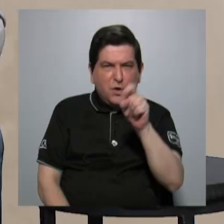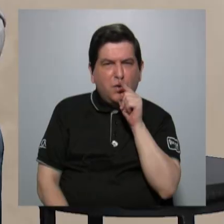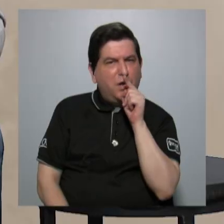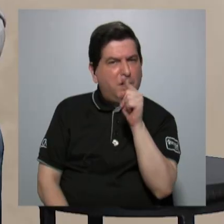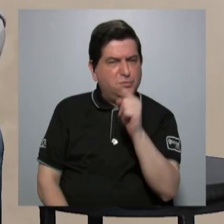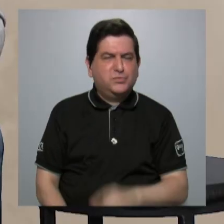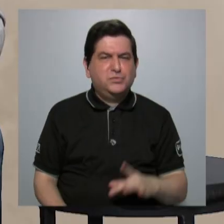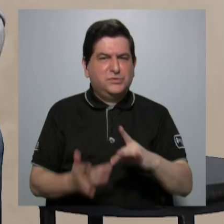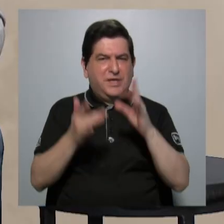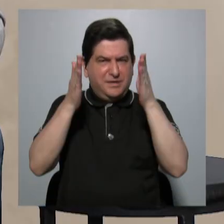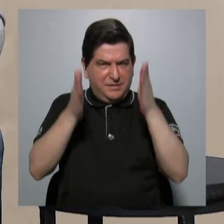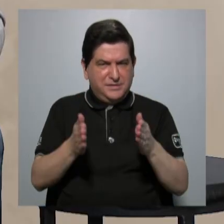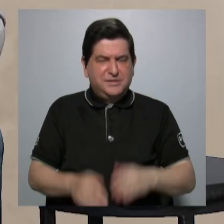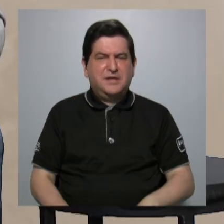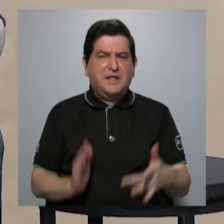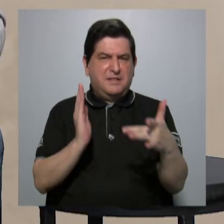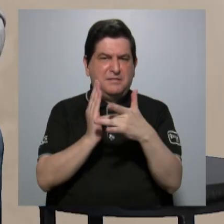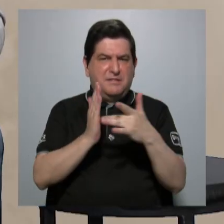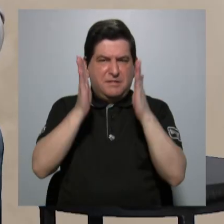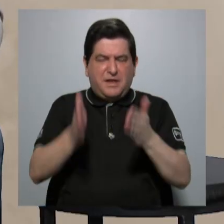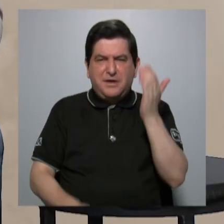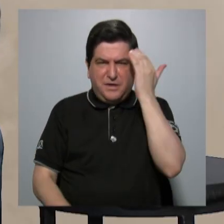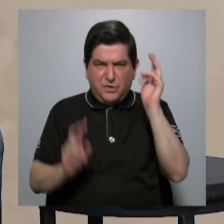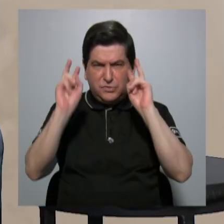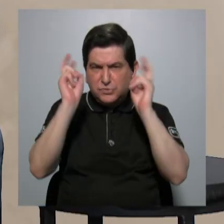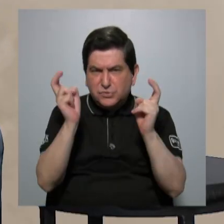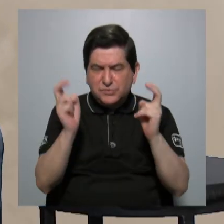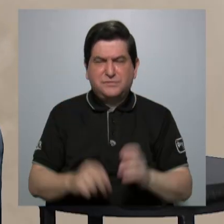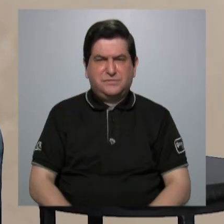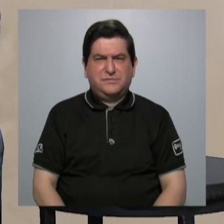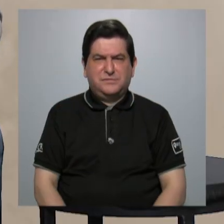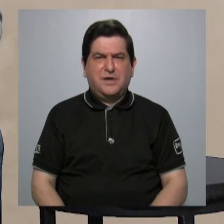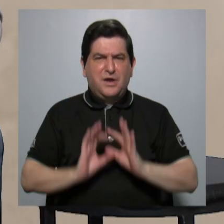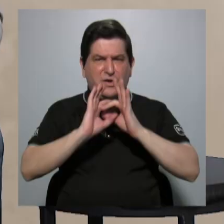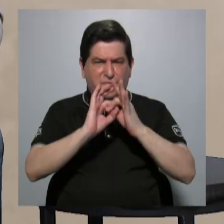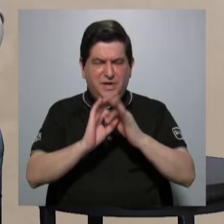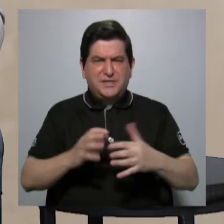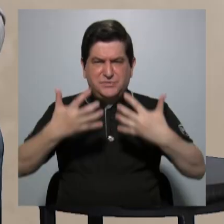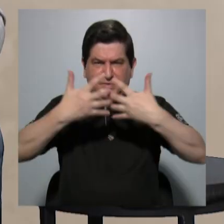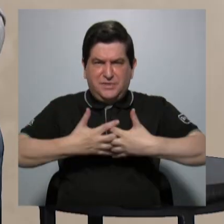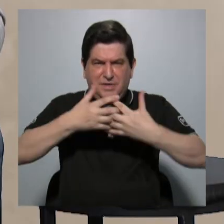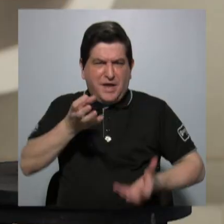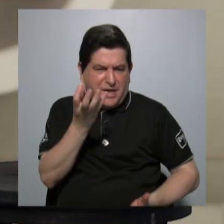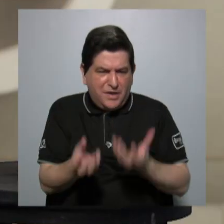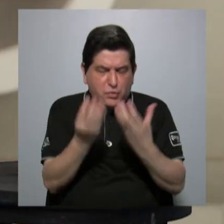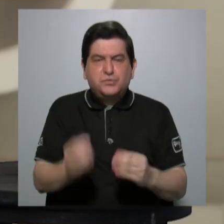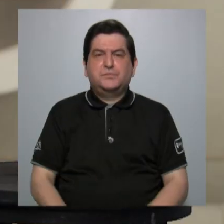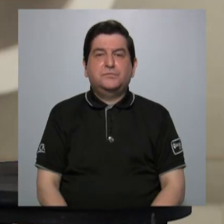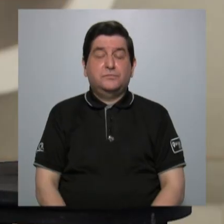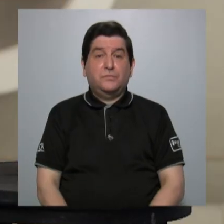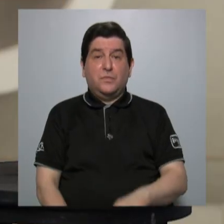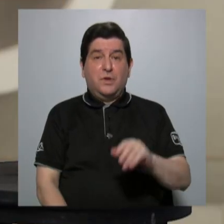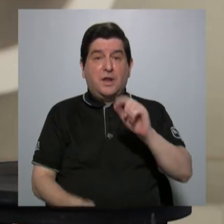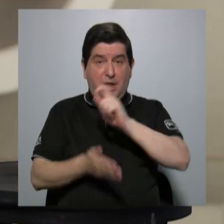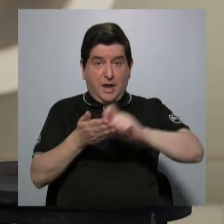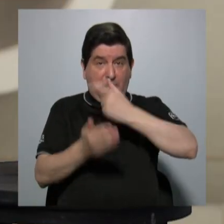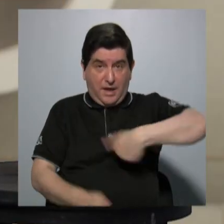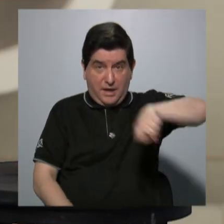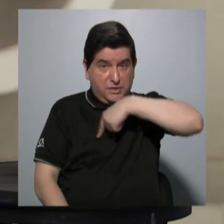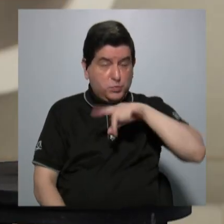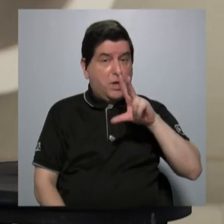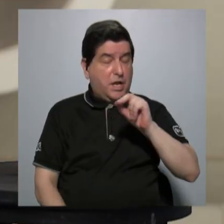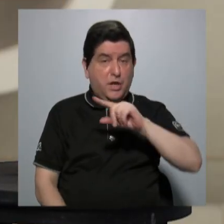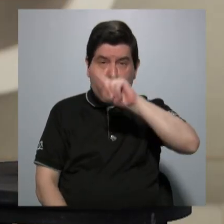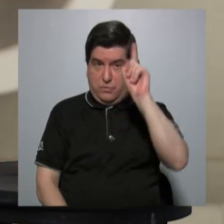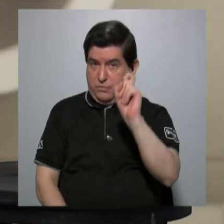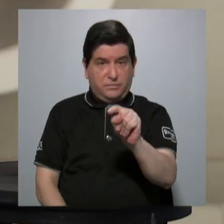consultas a ustedes, los especialistas, los técnicos que saben de esta materia, con respecto al incinerador? No, a la escuela nuestra